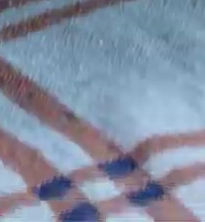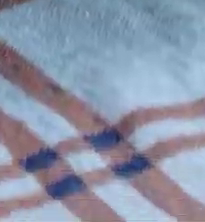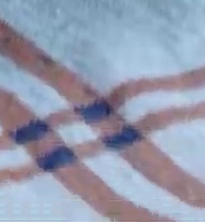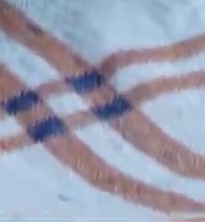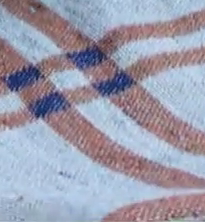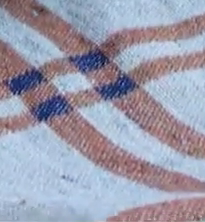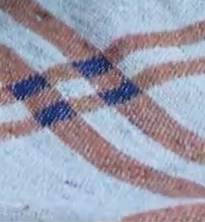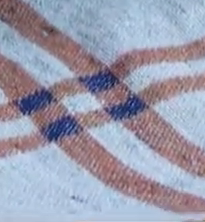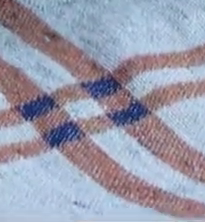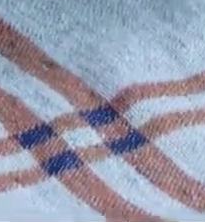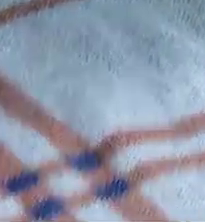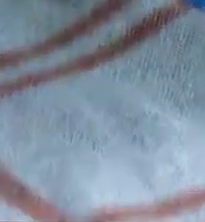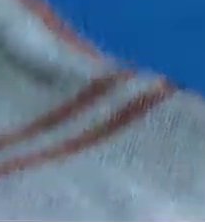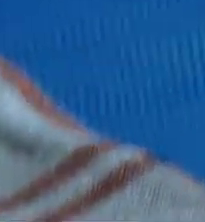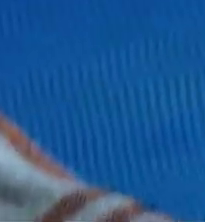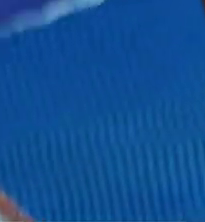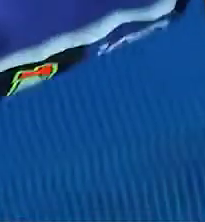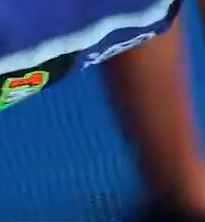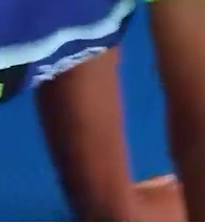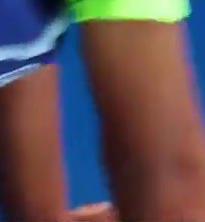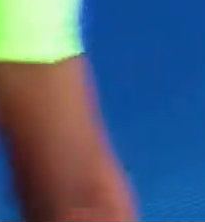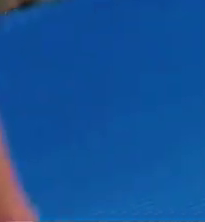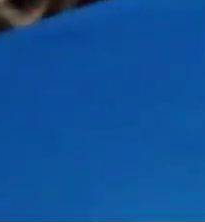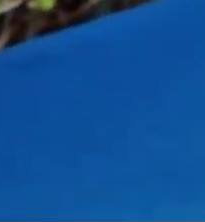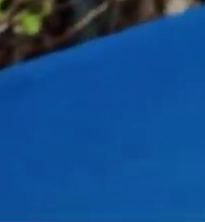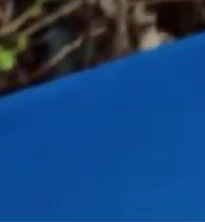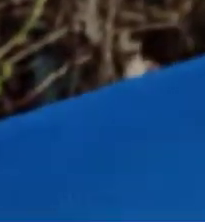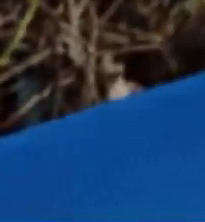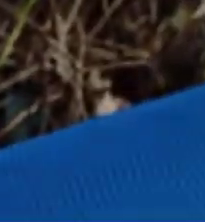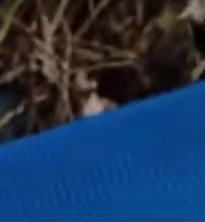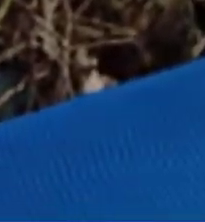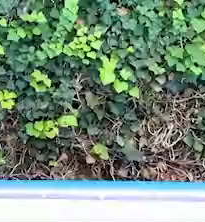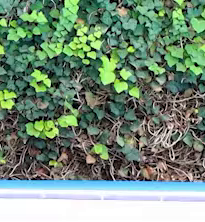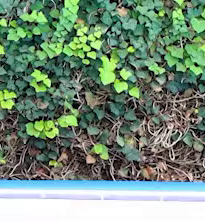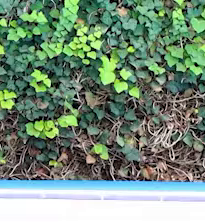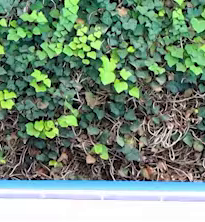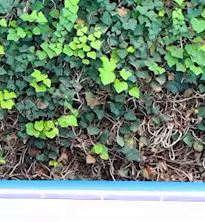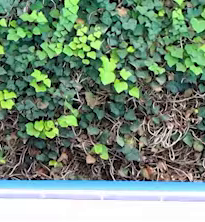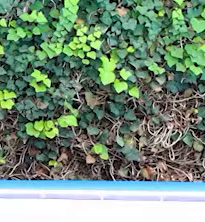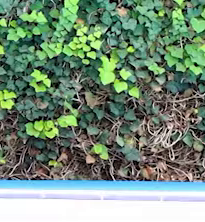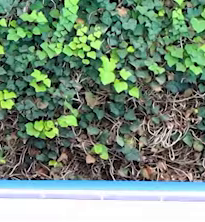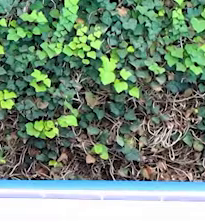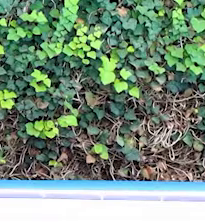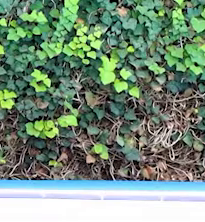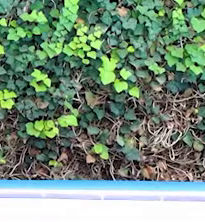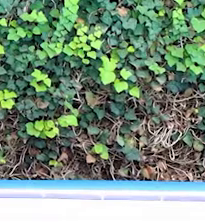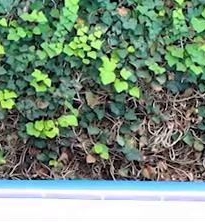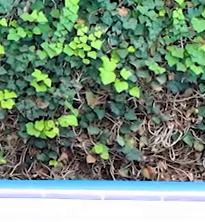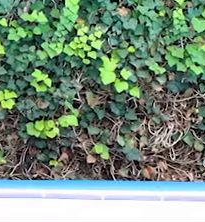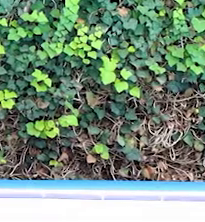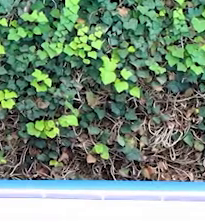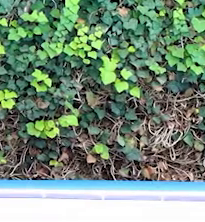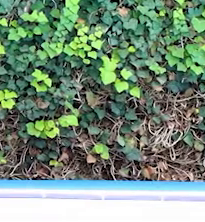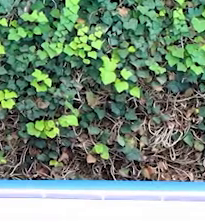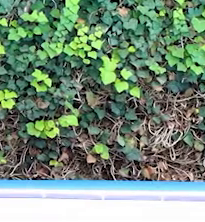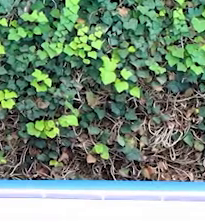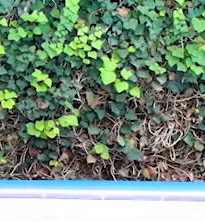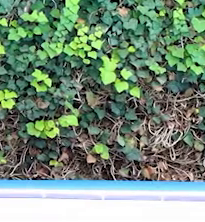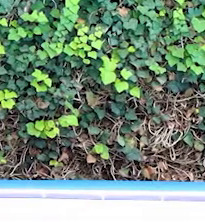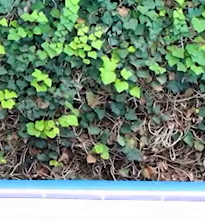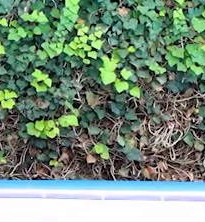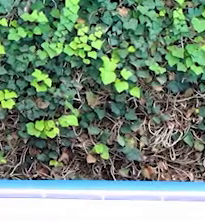instituciones reconocidas como centros de investigación, universidades, asociaciones civiles o